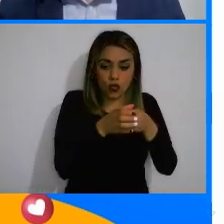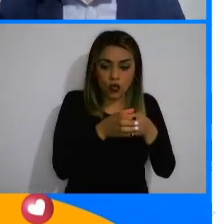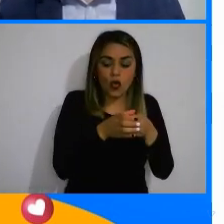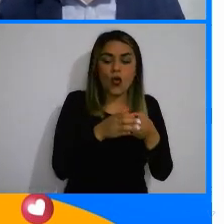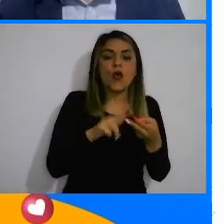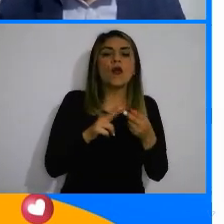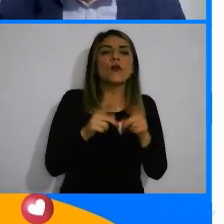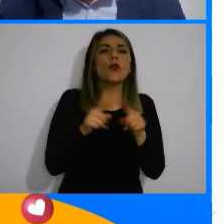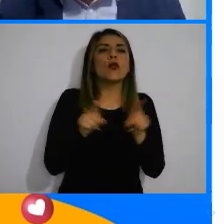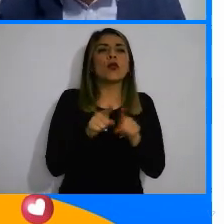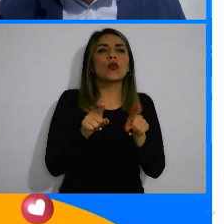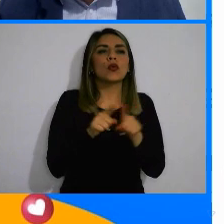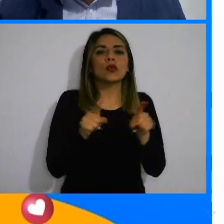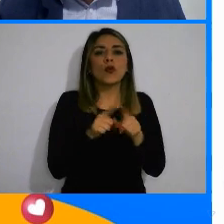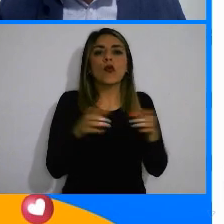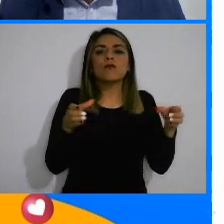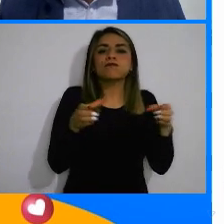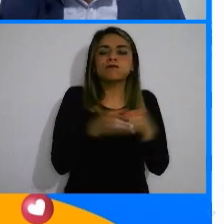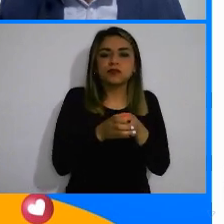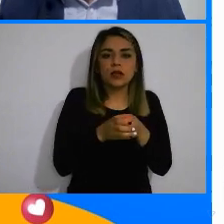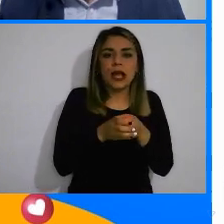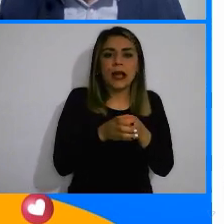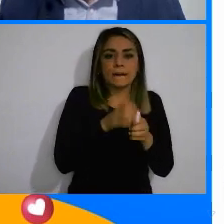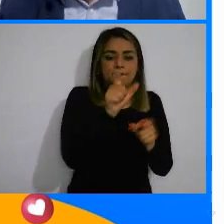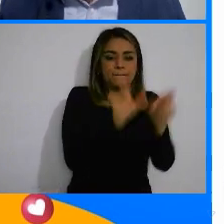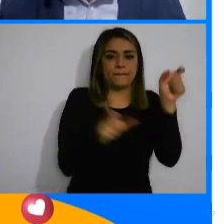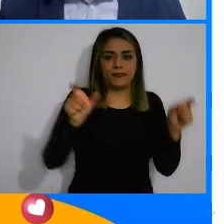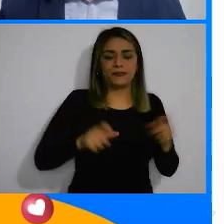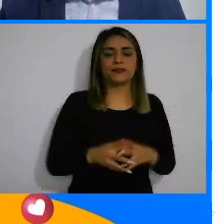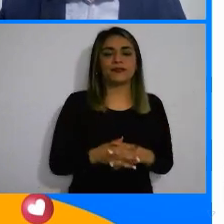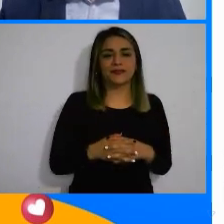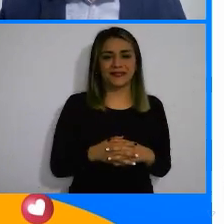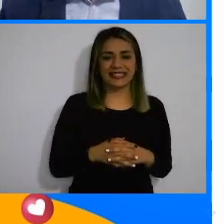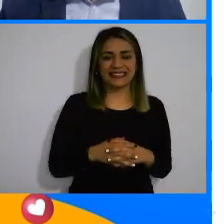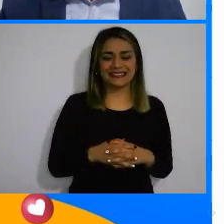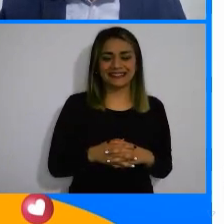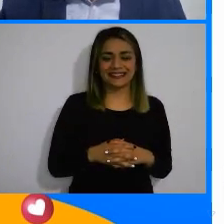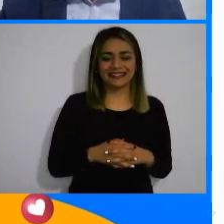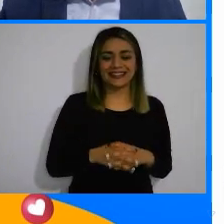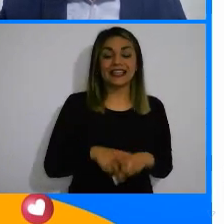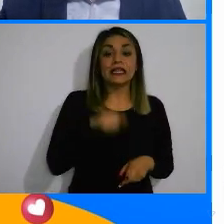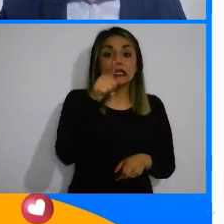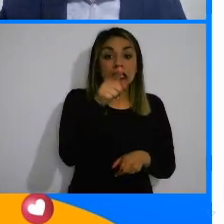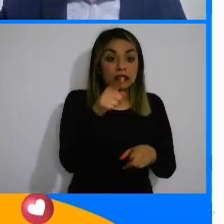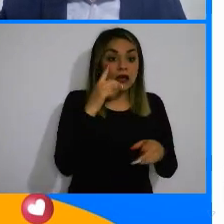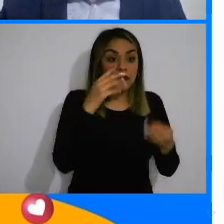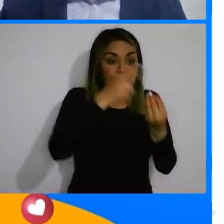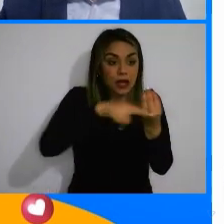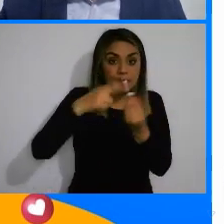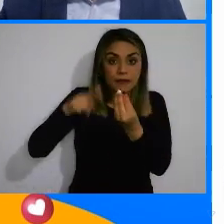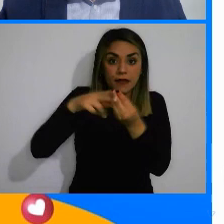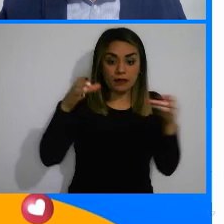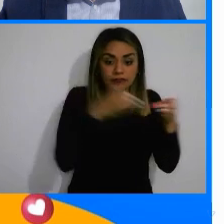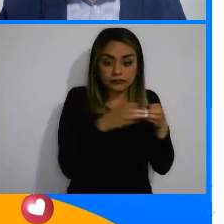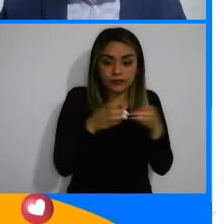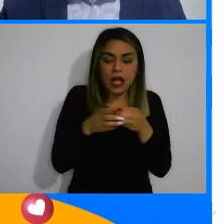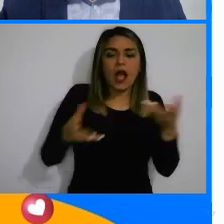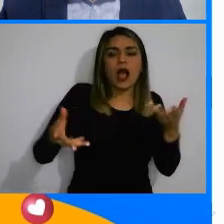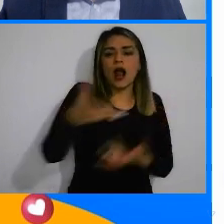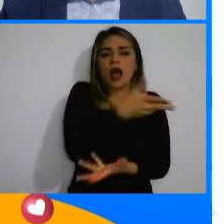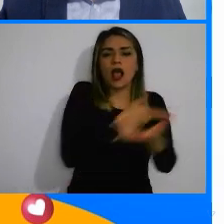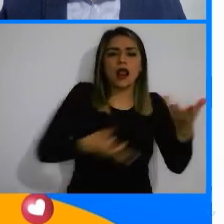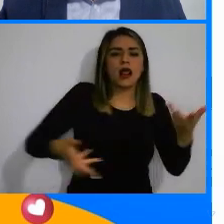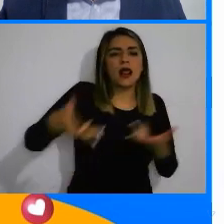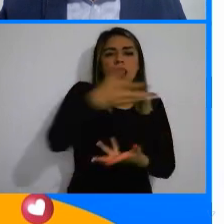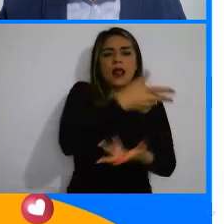como conjunto de poblaciones. Y estas poblaciones todo el tiempo están interactuando entre